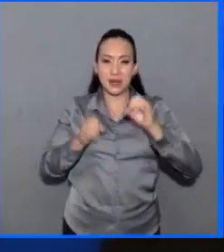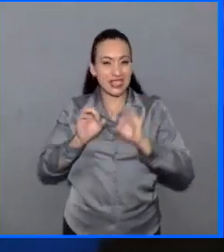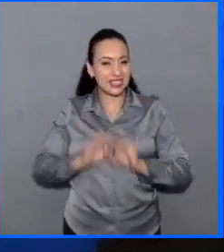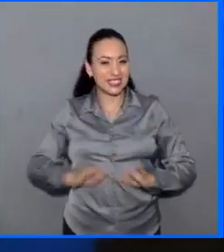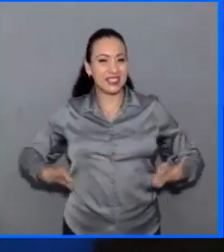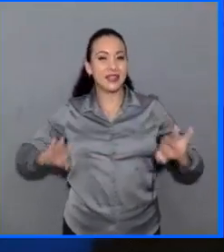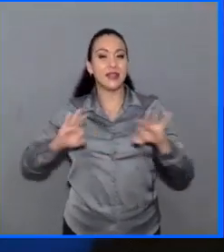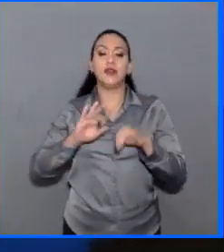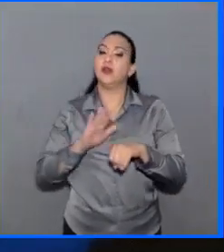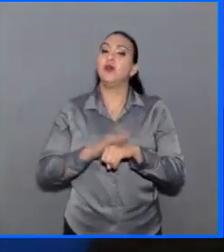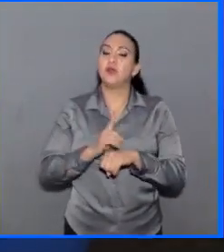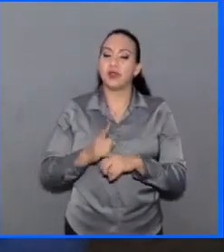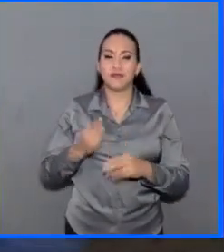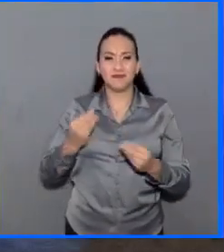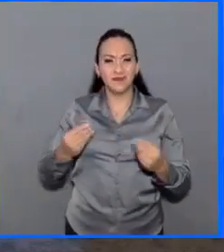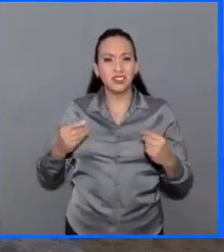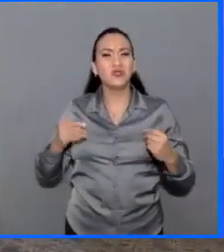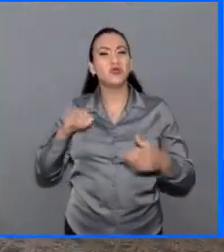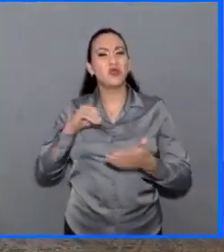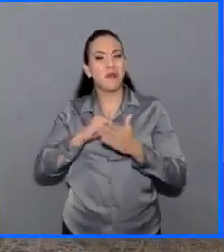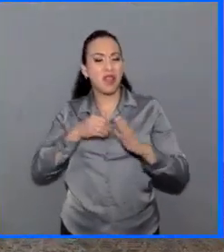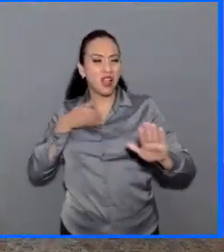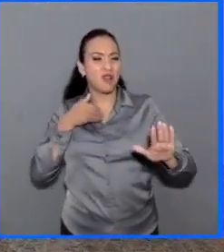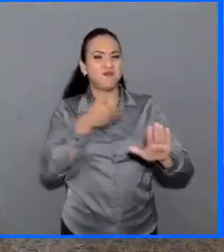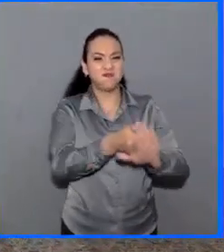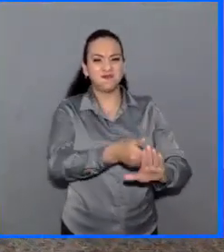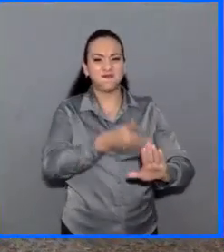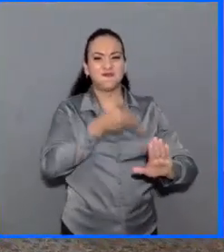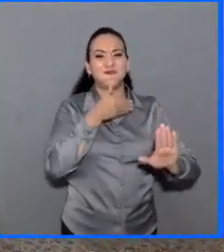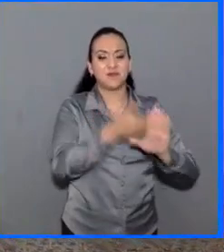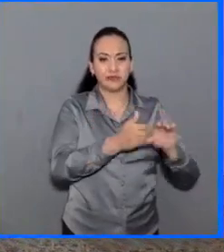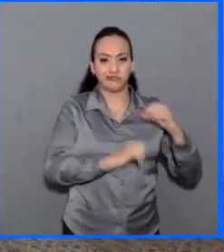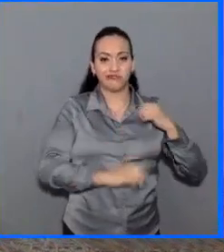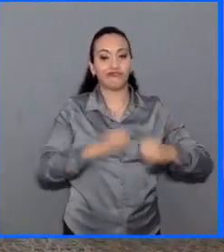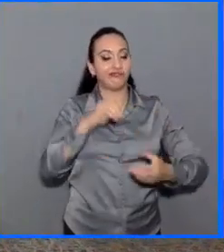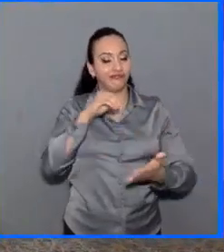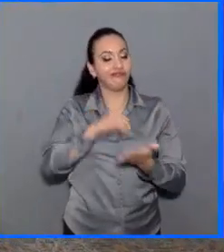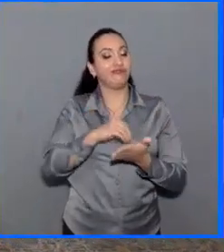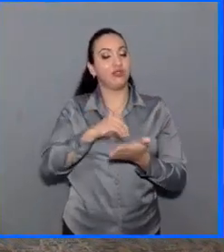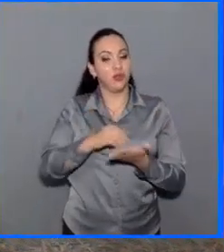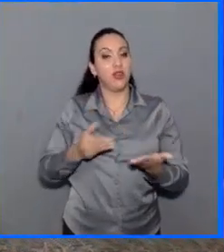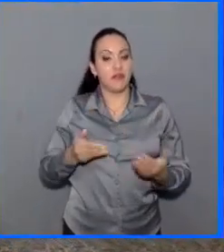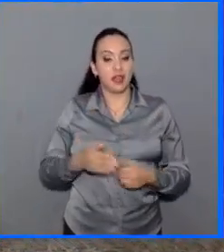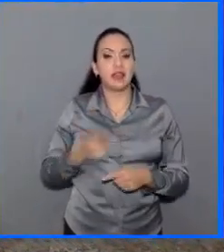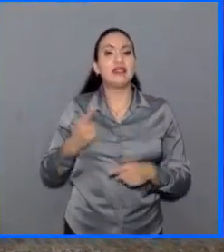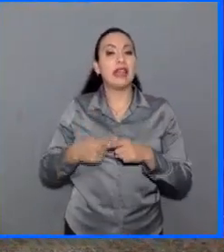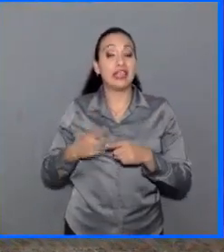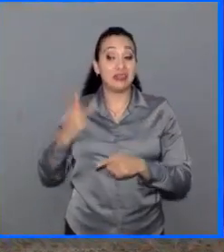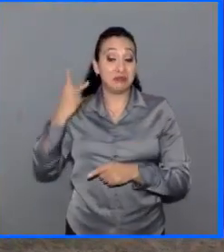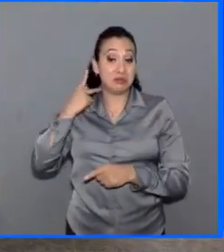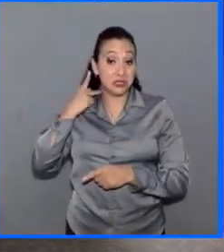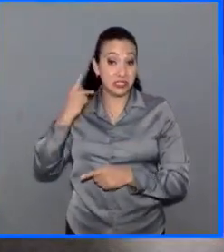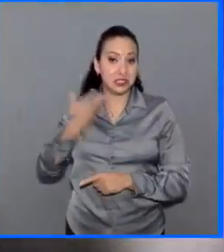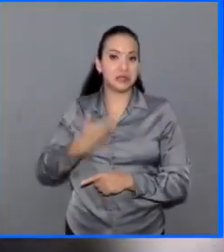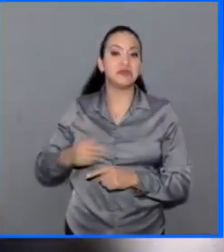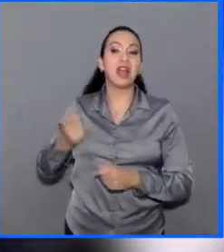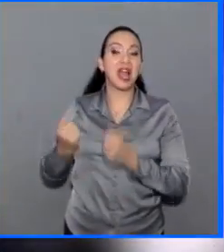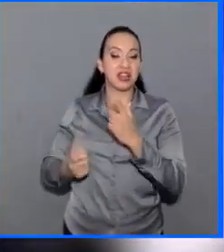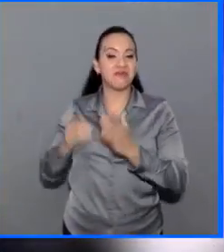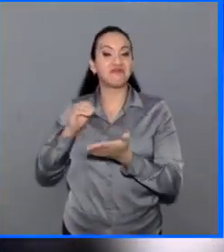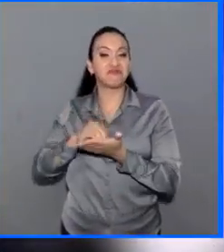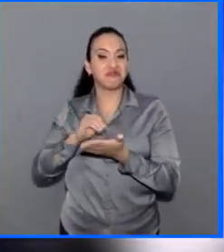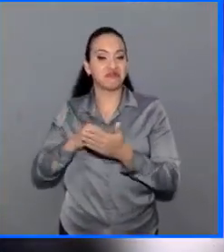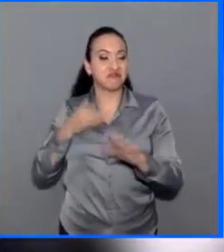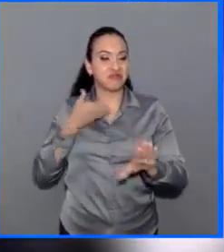persistentes ataques y desinformación sobre la labor que realizan los poderes judiciales, cuyo eje central es la defensa de los derechos